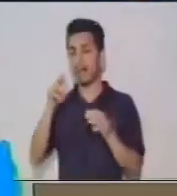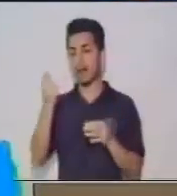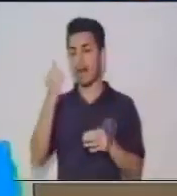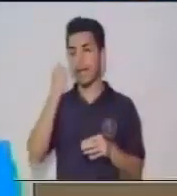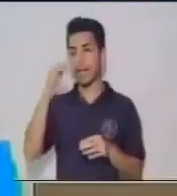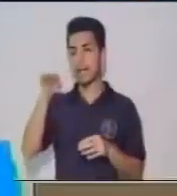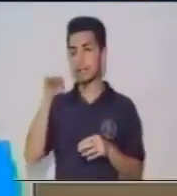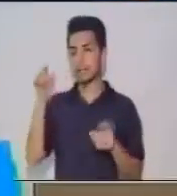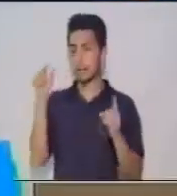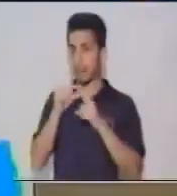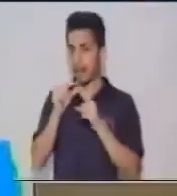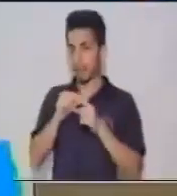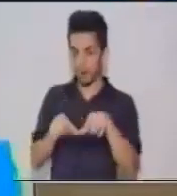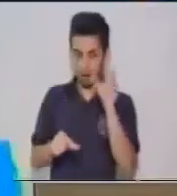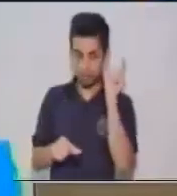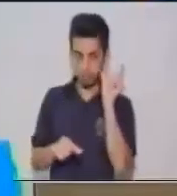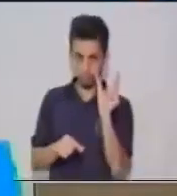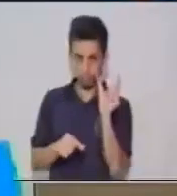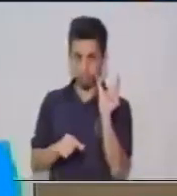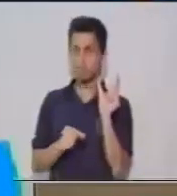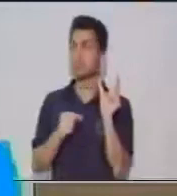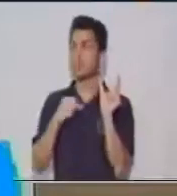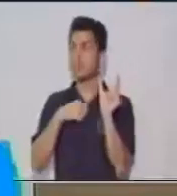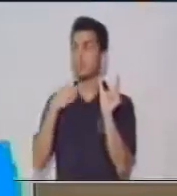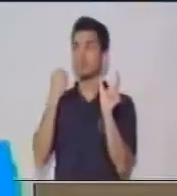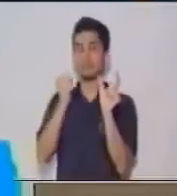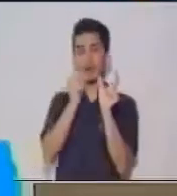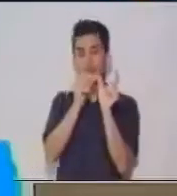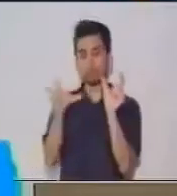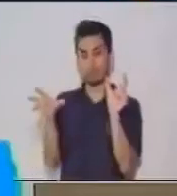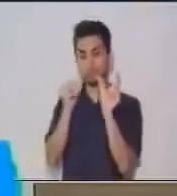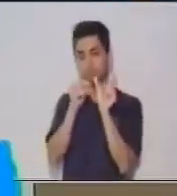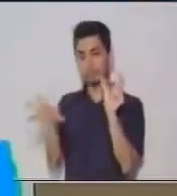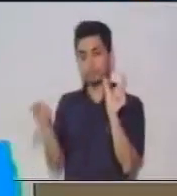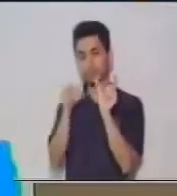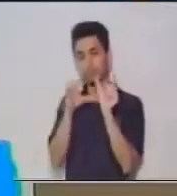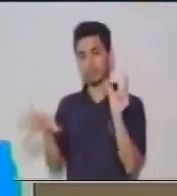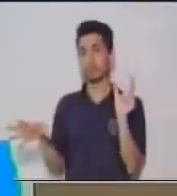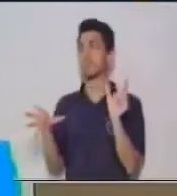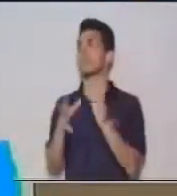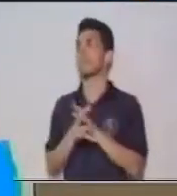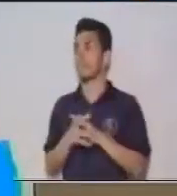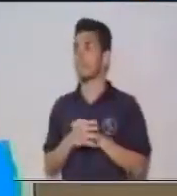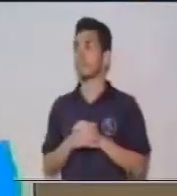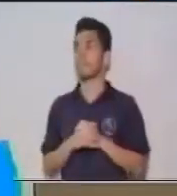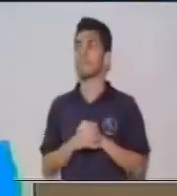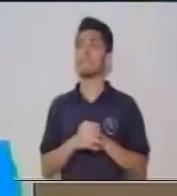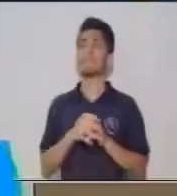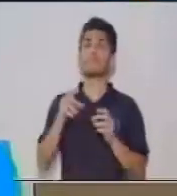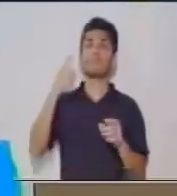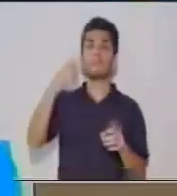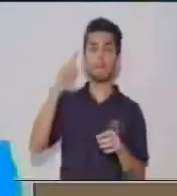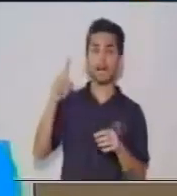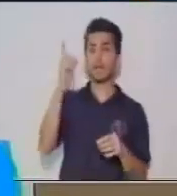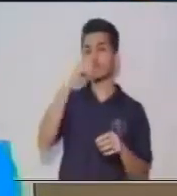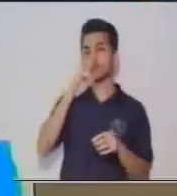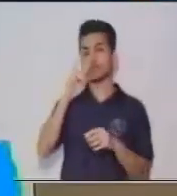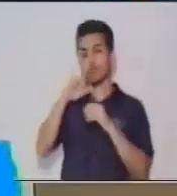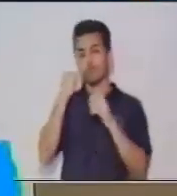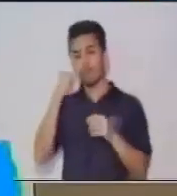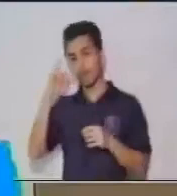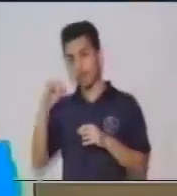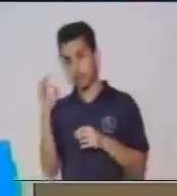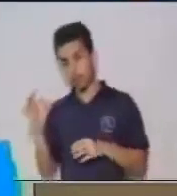formar familias de esta palabra. Vamos a cambiar. ¿Por qué? ¿Por un sufijo o por un prefijo? Por